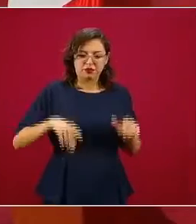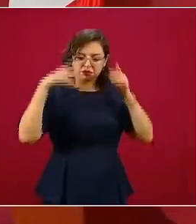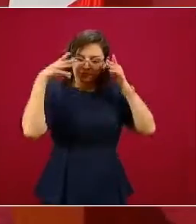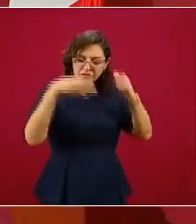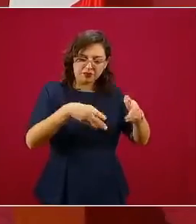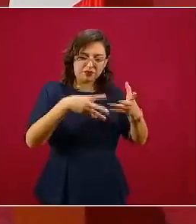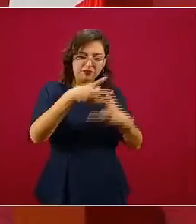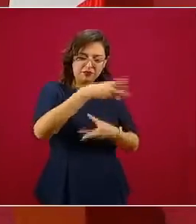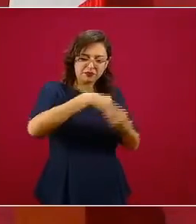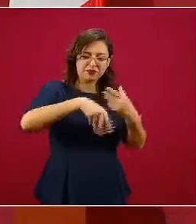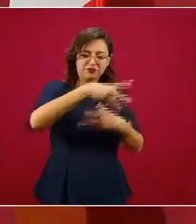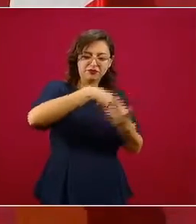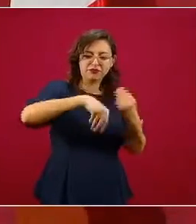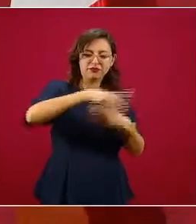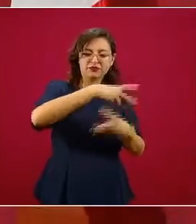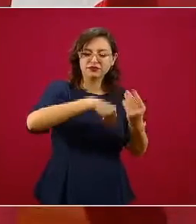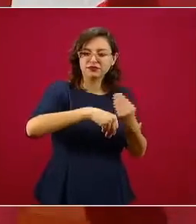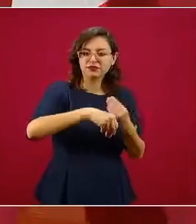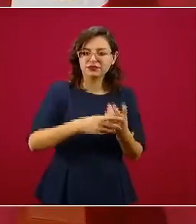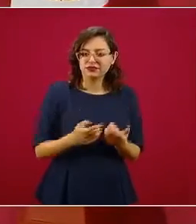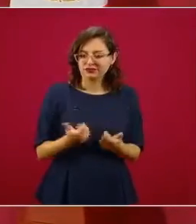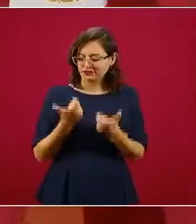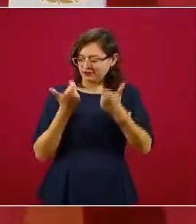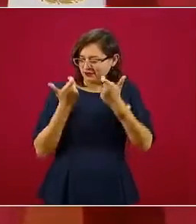El presupuesto del pueblo